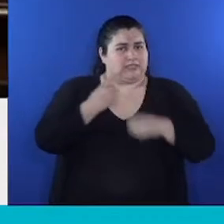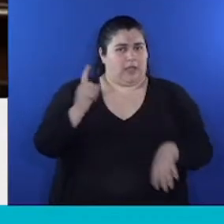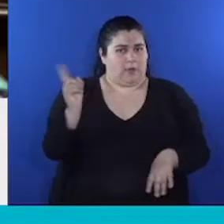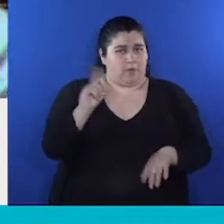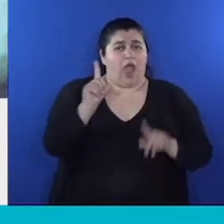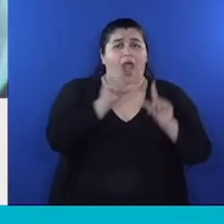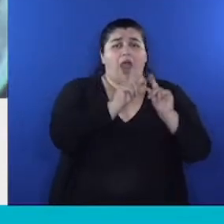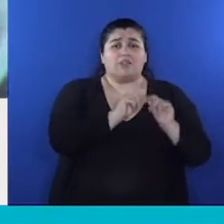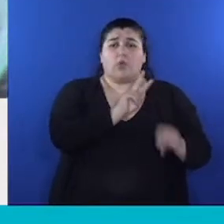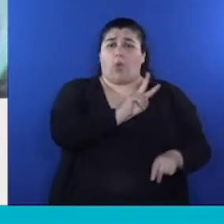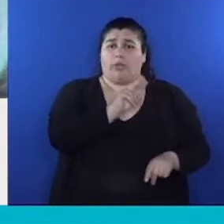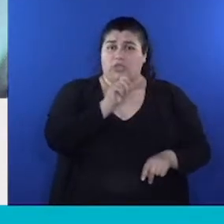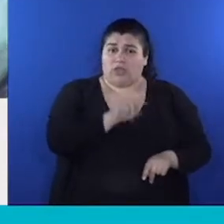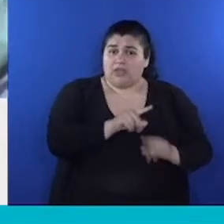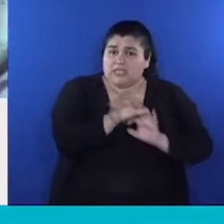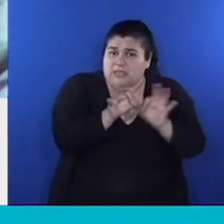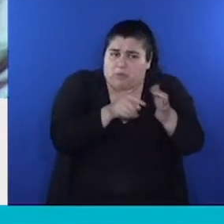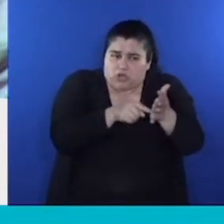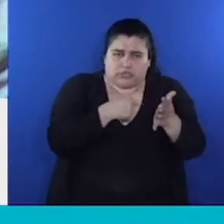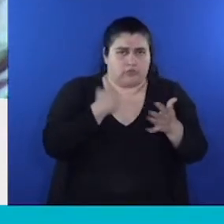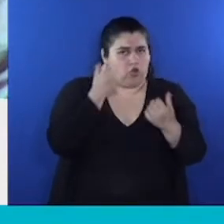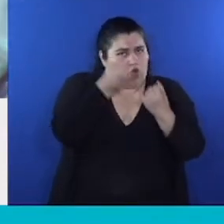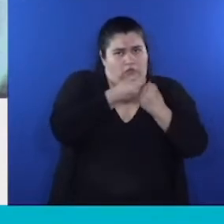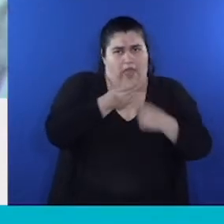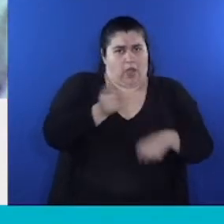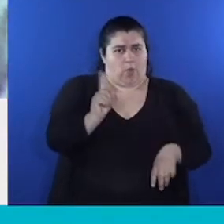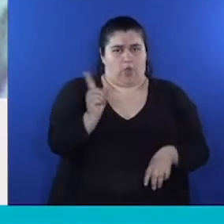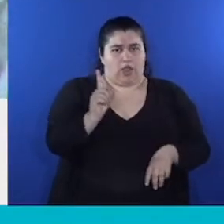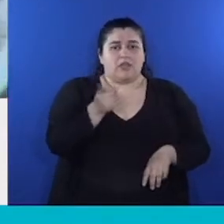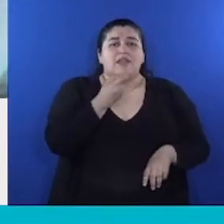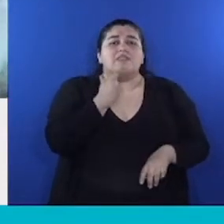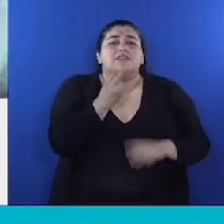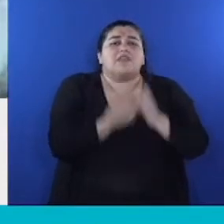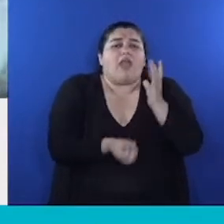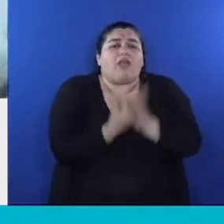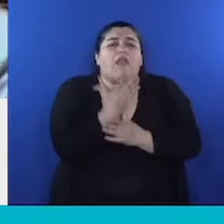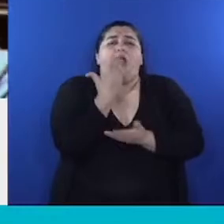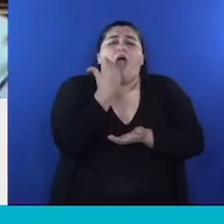artículo 22 de ese proyecto, que creaba un fondo